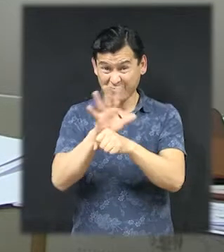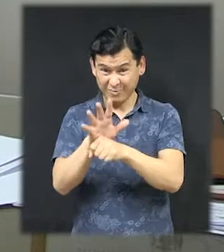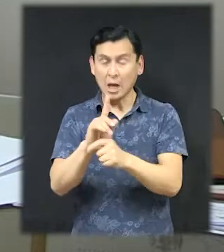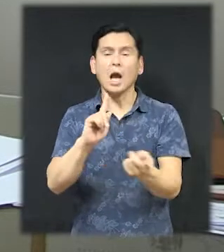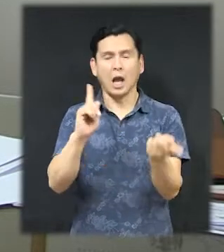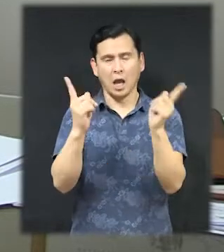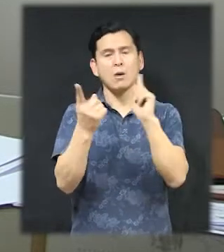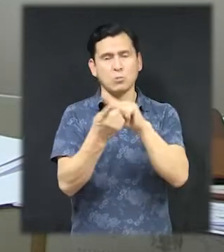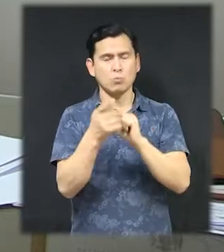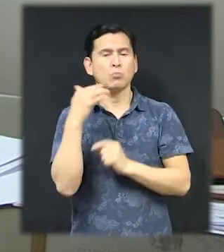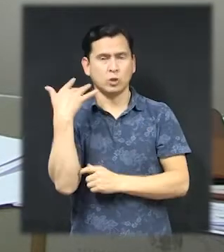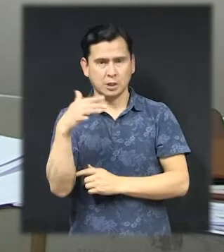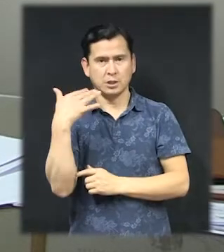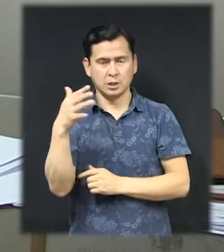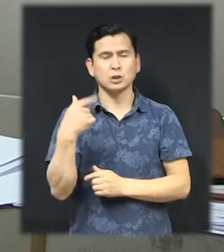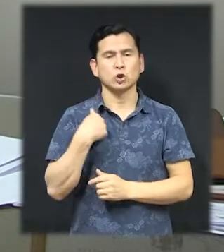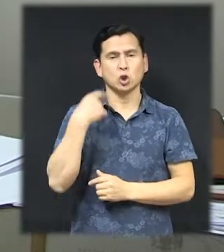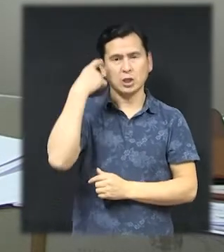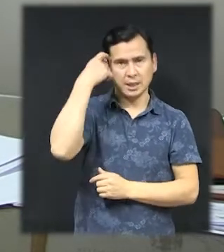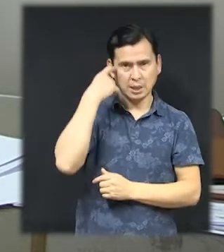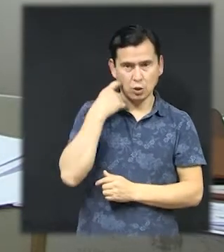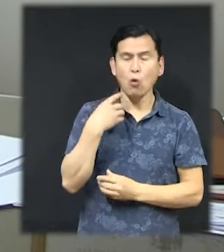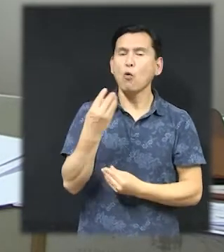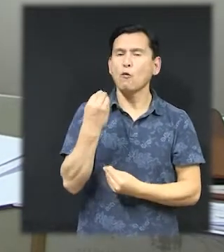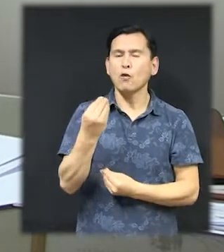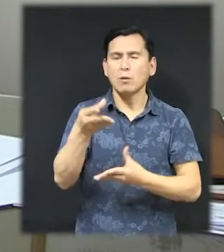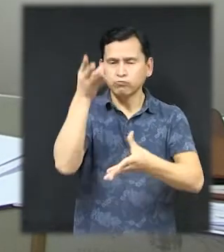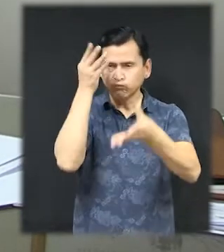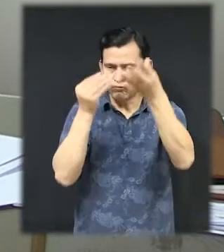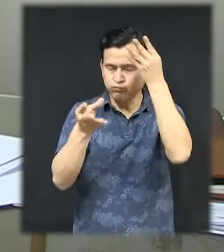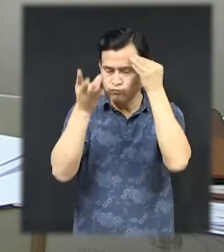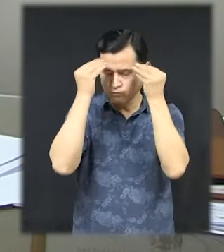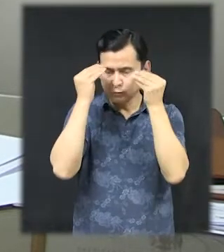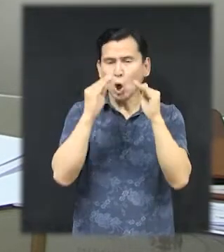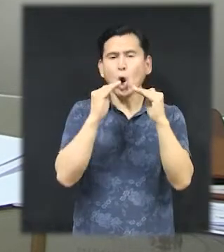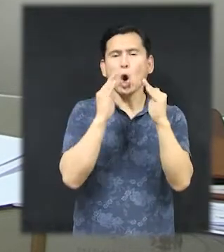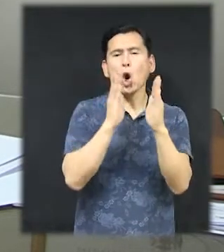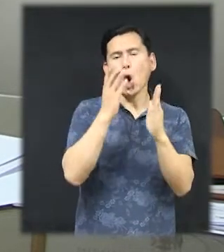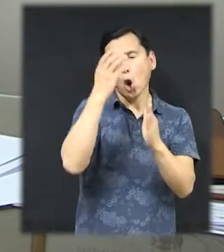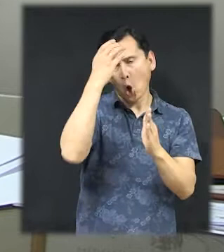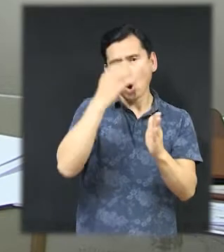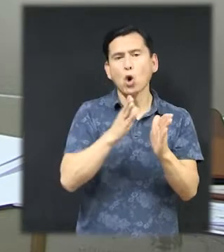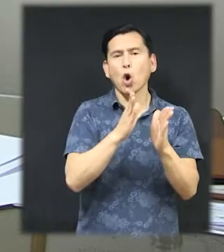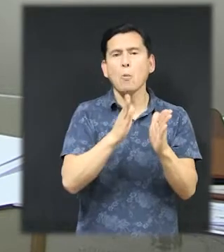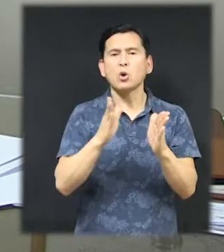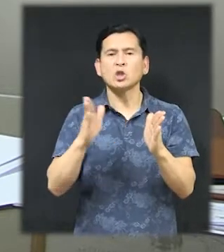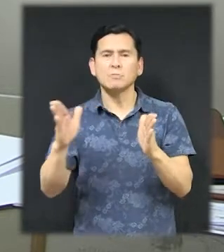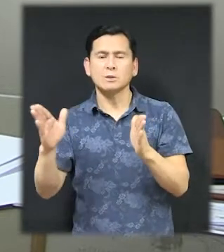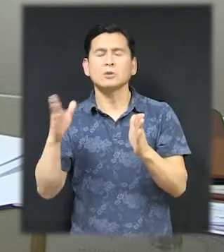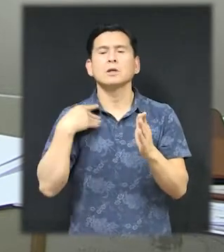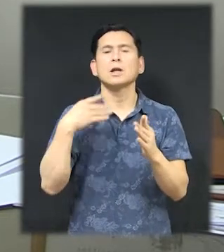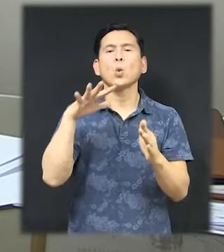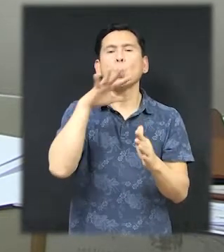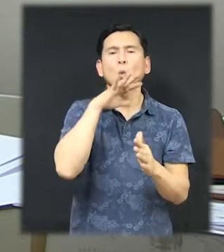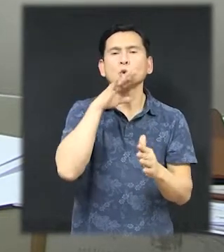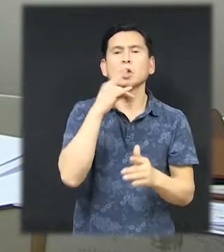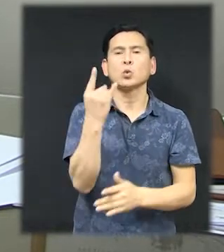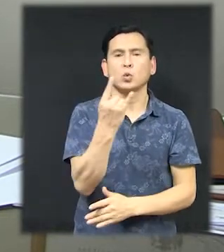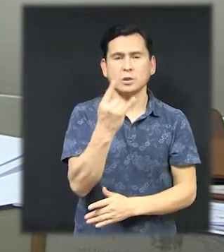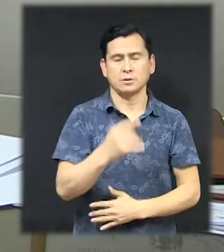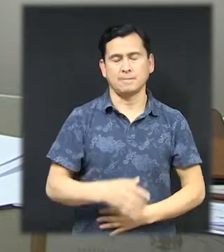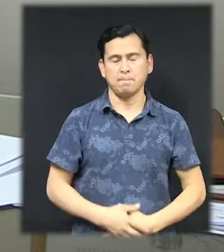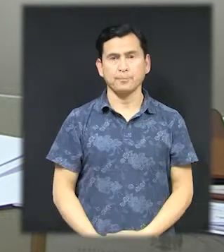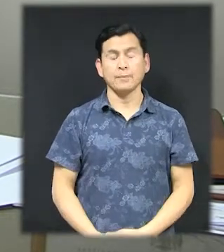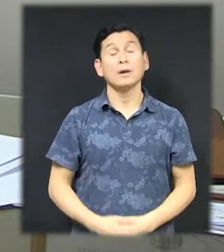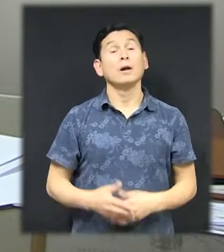en el buen uso que debe hacer del servicio de urgencia. Bueno, como un análisis complementario tanto de la